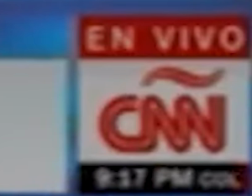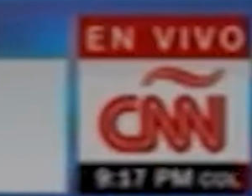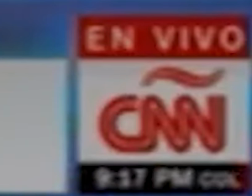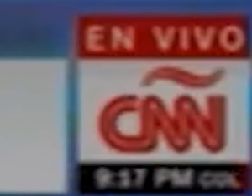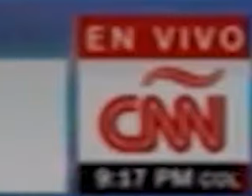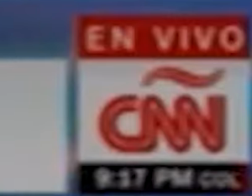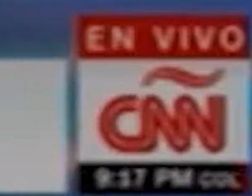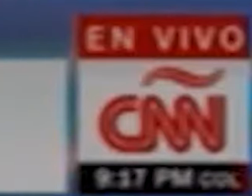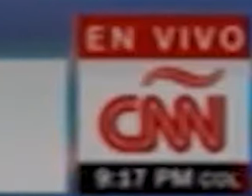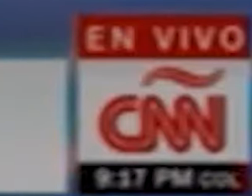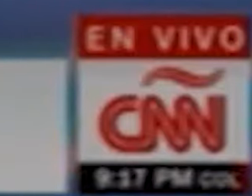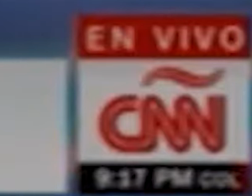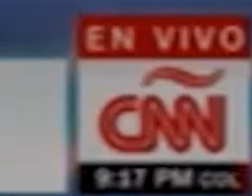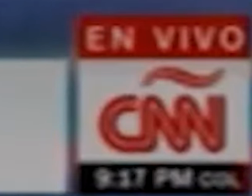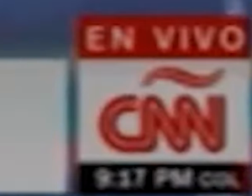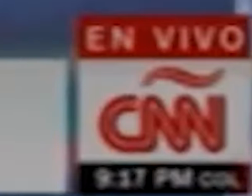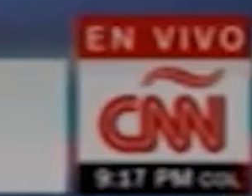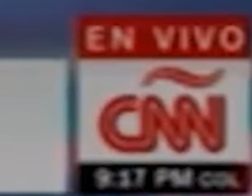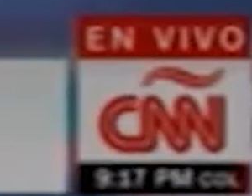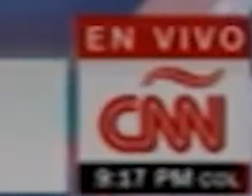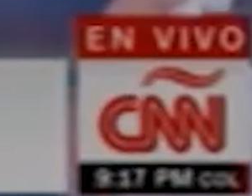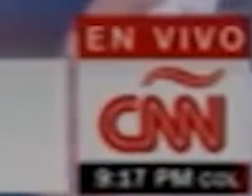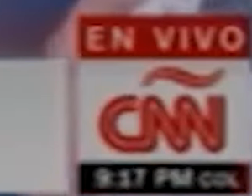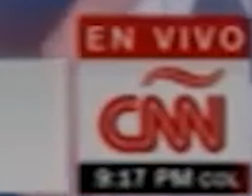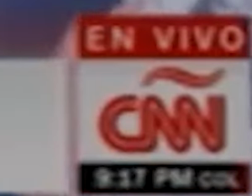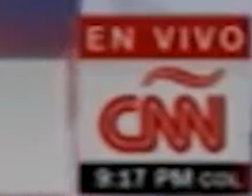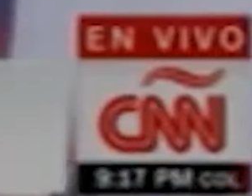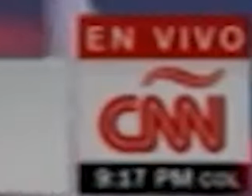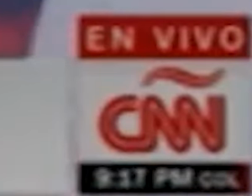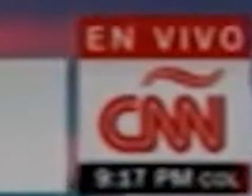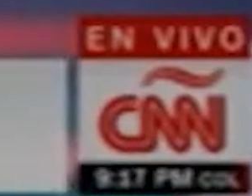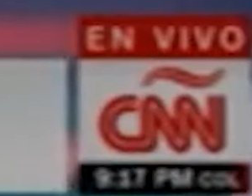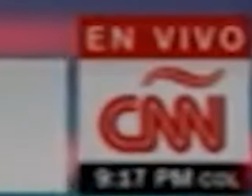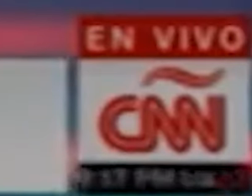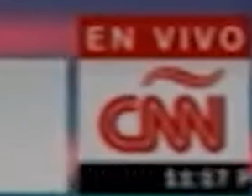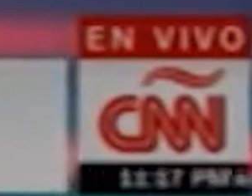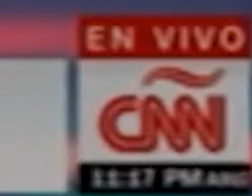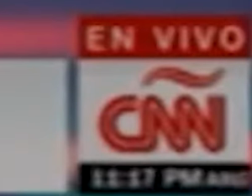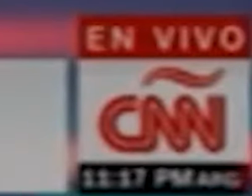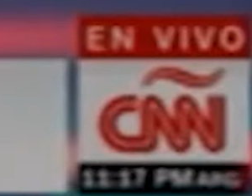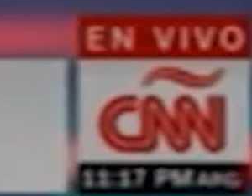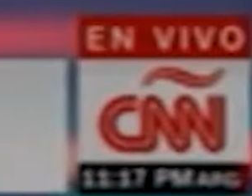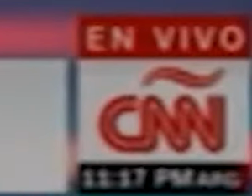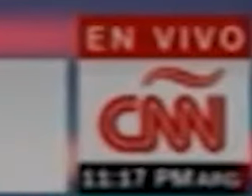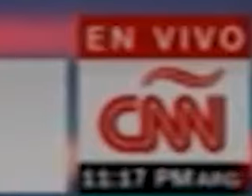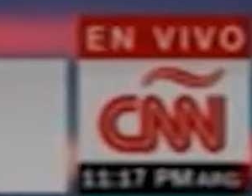este ridículo, pedir que se active la Carta Democrática Interamericana,